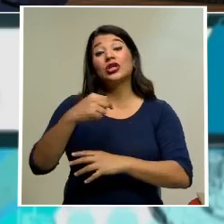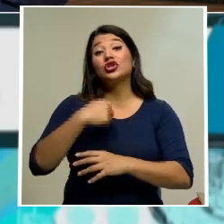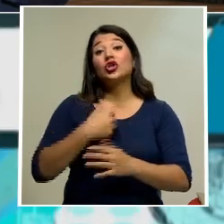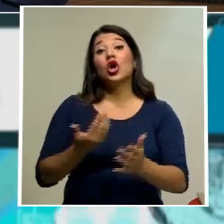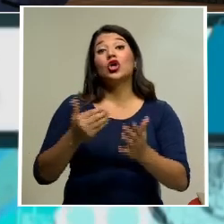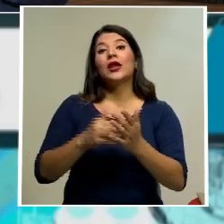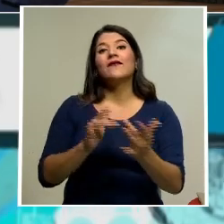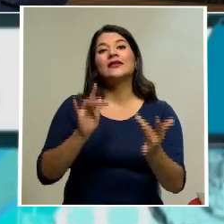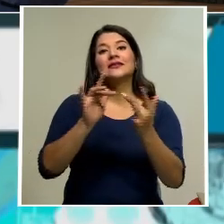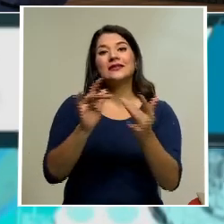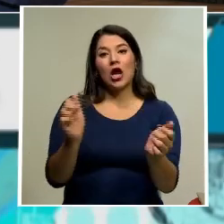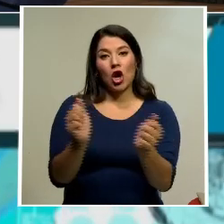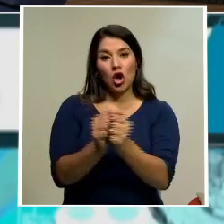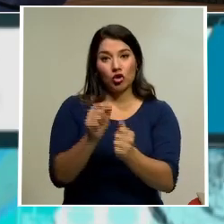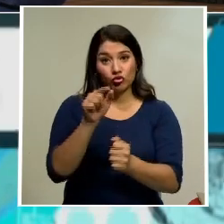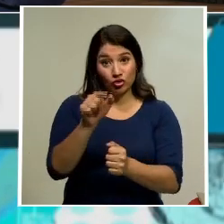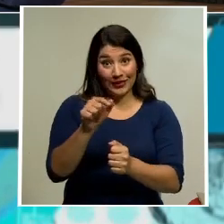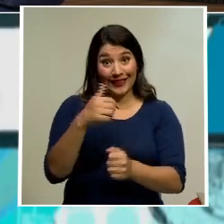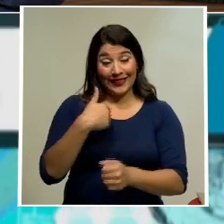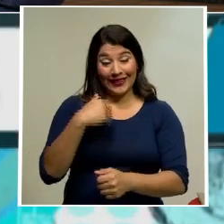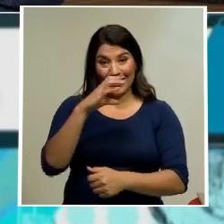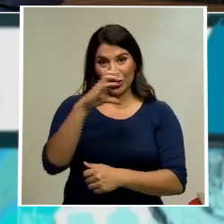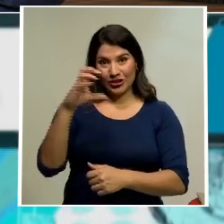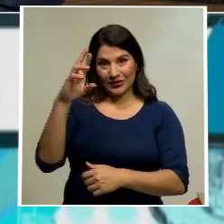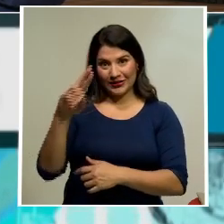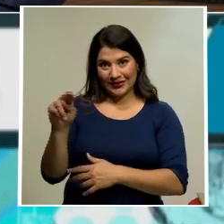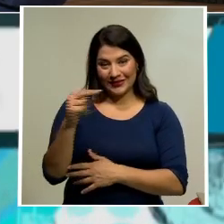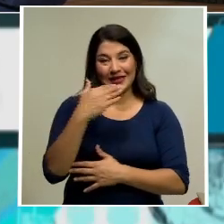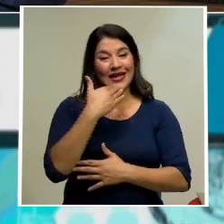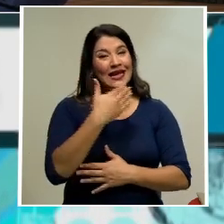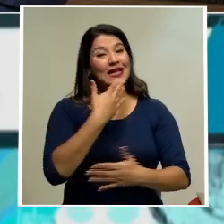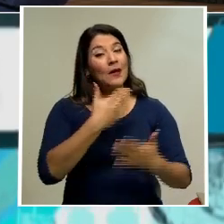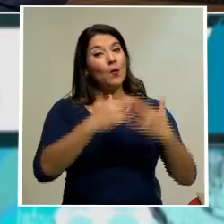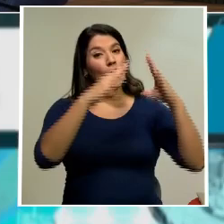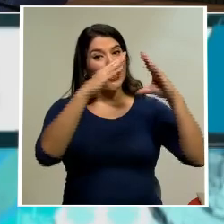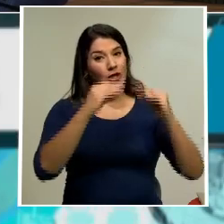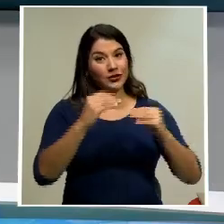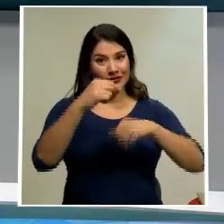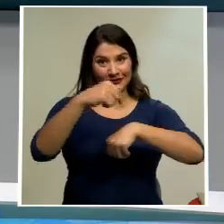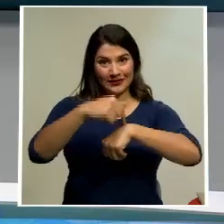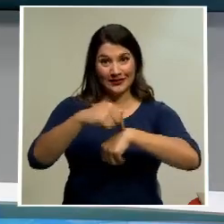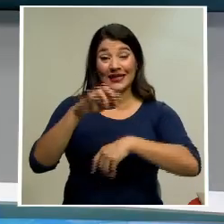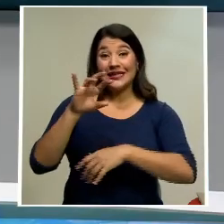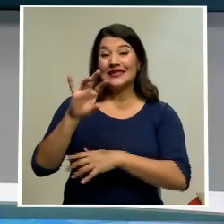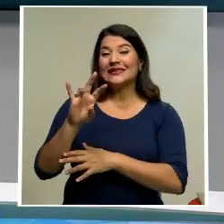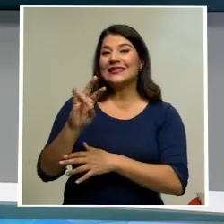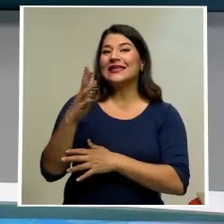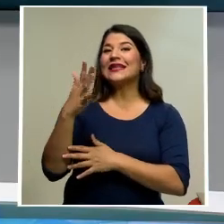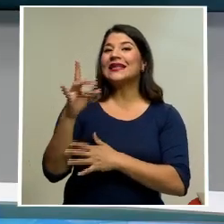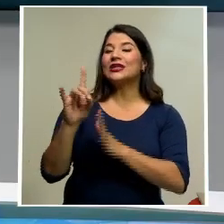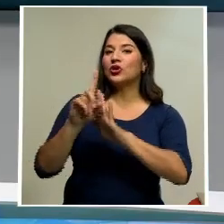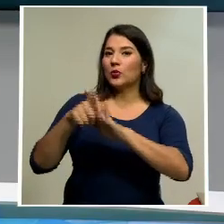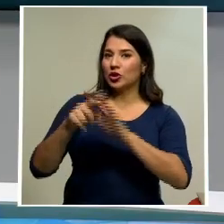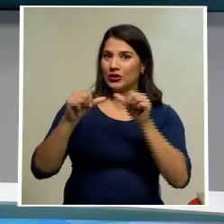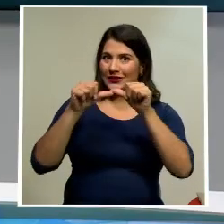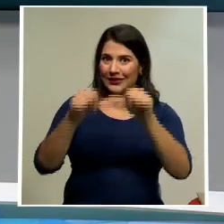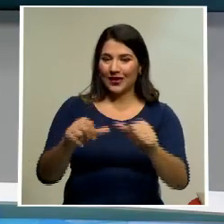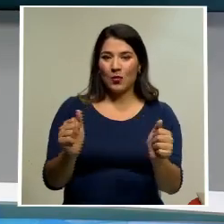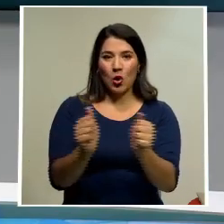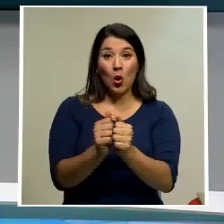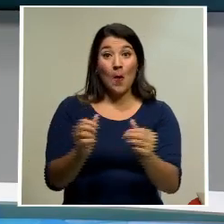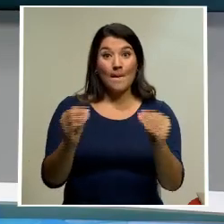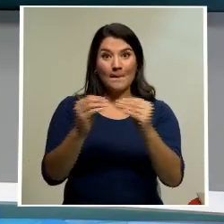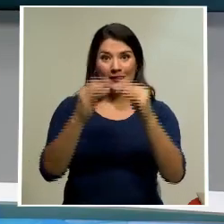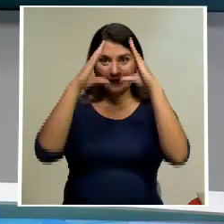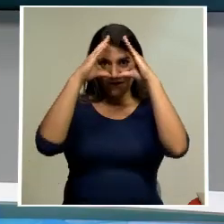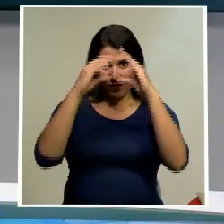que tiene más de Costa Rica Noticias. Gracias, David. Muy buenas noches. Son las 7:18. Continuamos con más